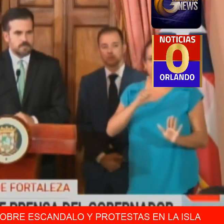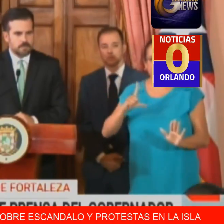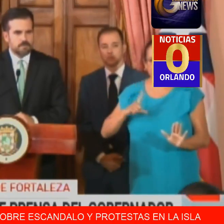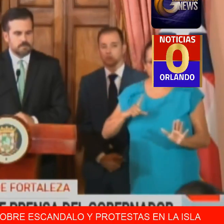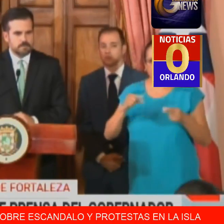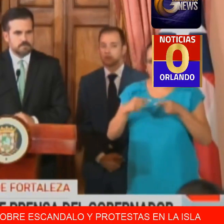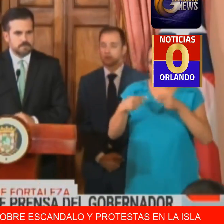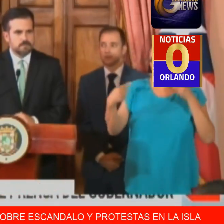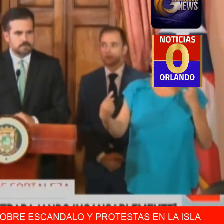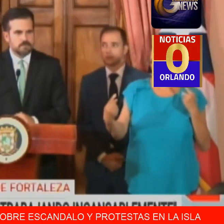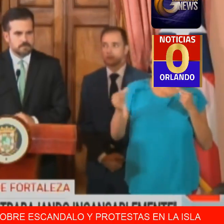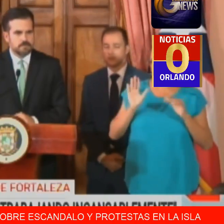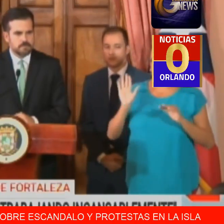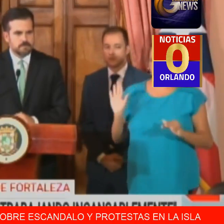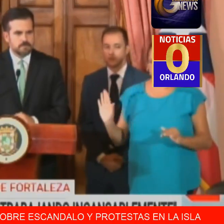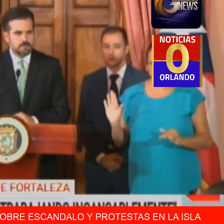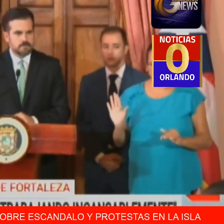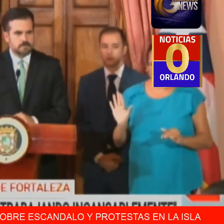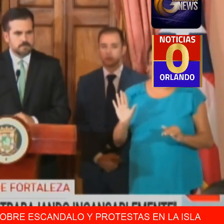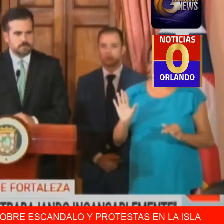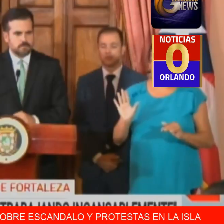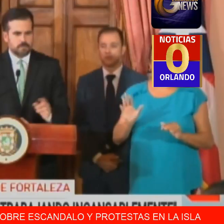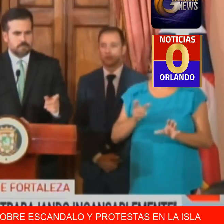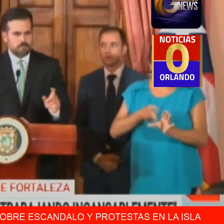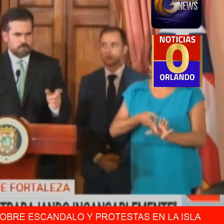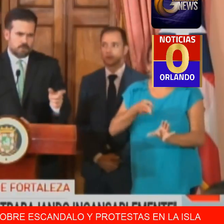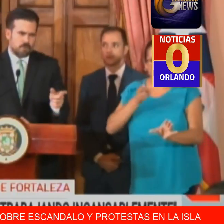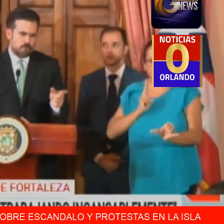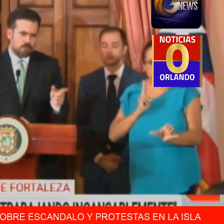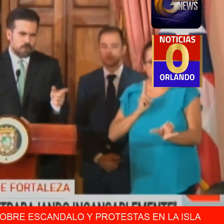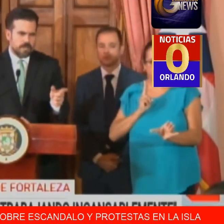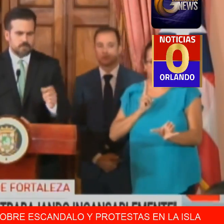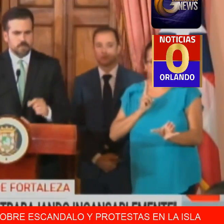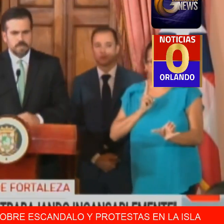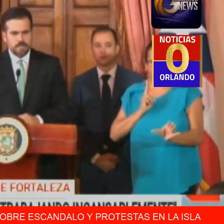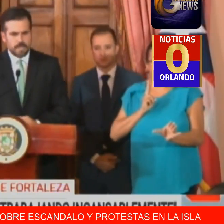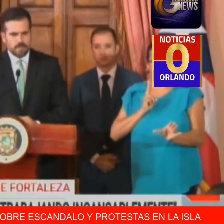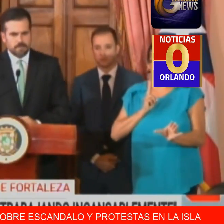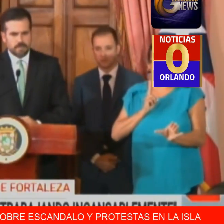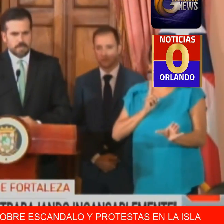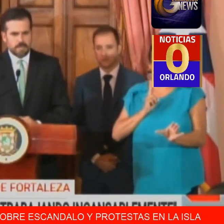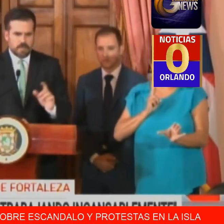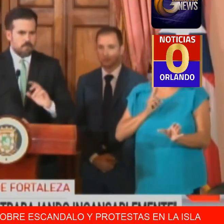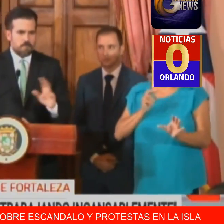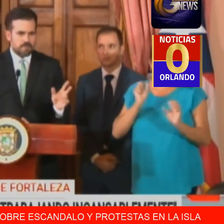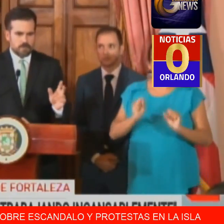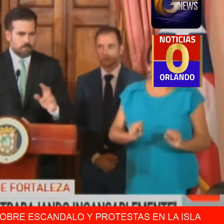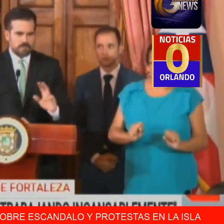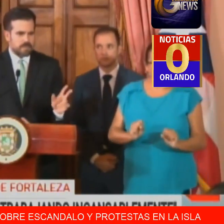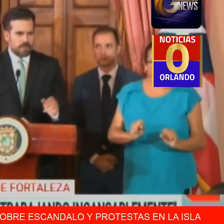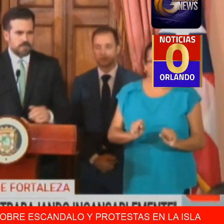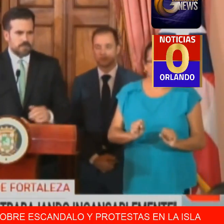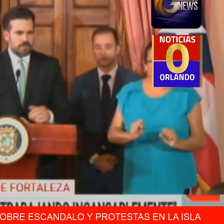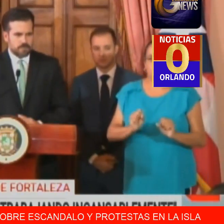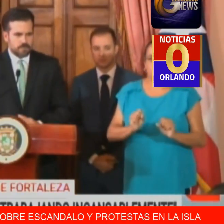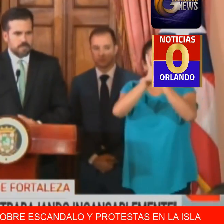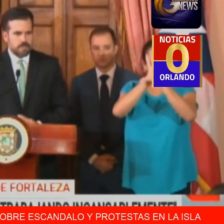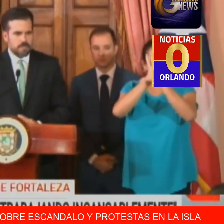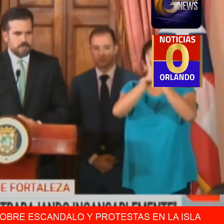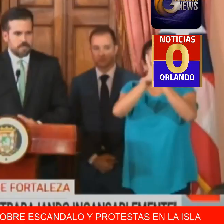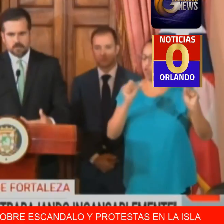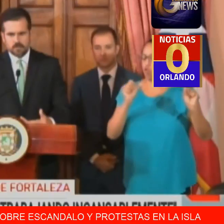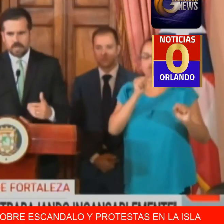contra, ¿verdad? Que desean que usted renuncie. Quisiera saber... ¿Puedo corregir eso? Los presidentes no han dicho